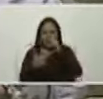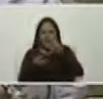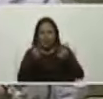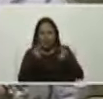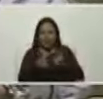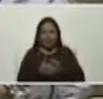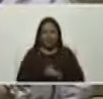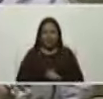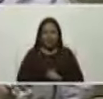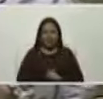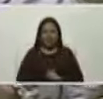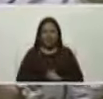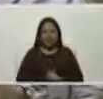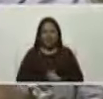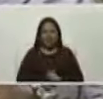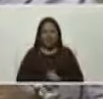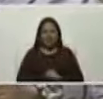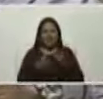muchas viviendas, es el gran tema.